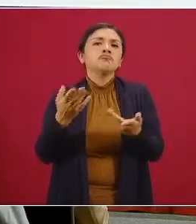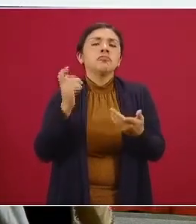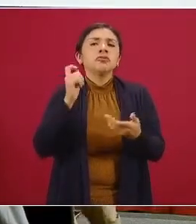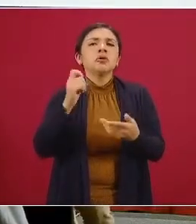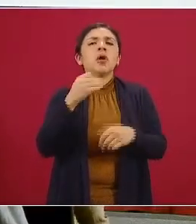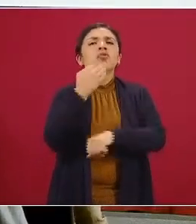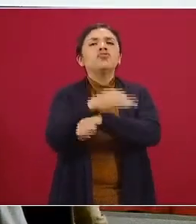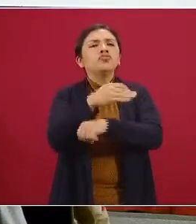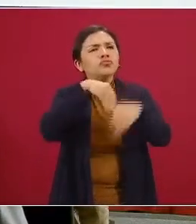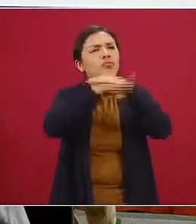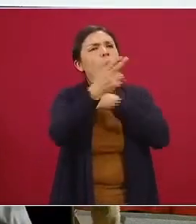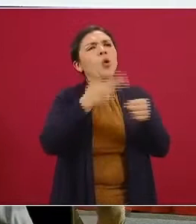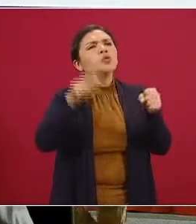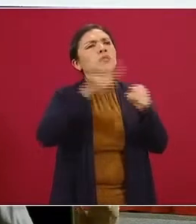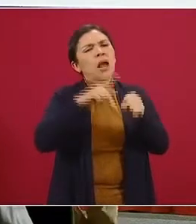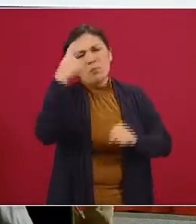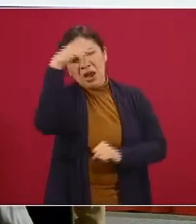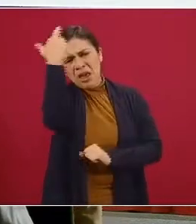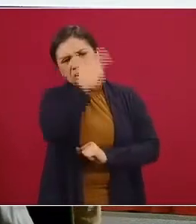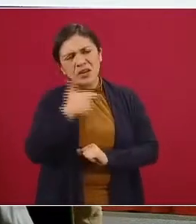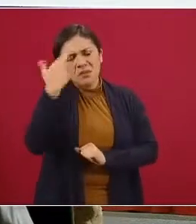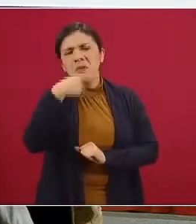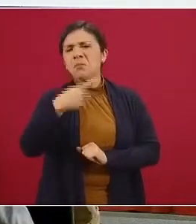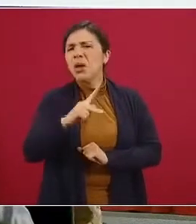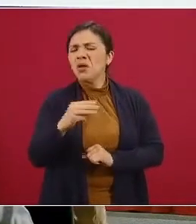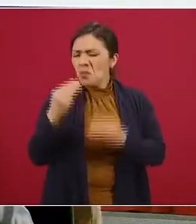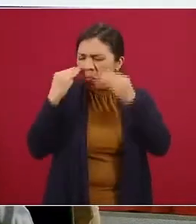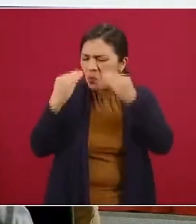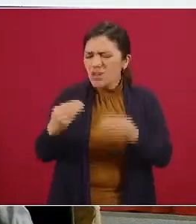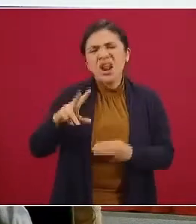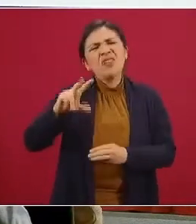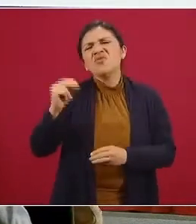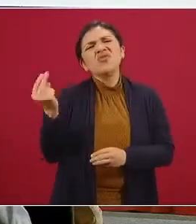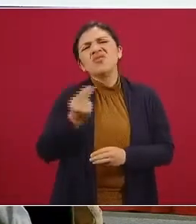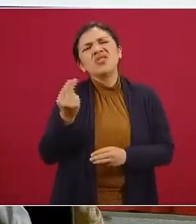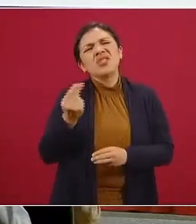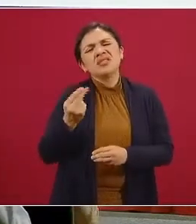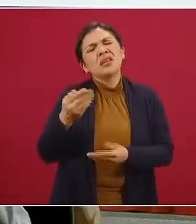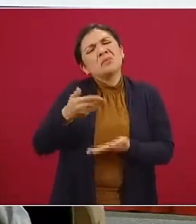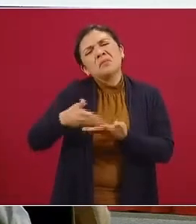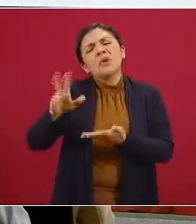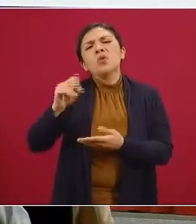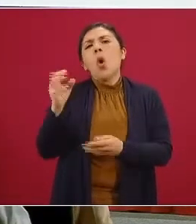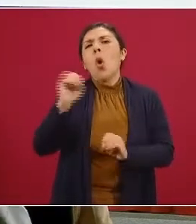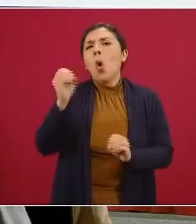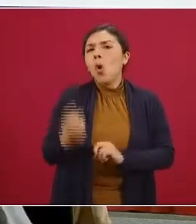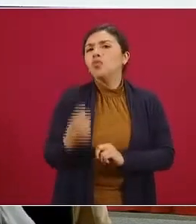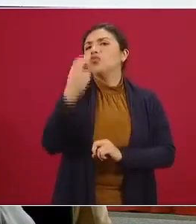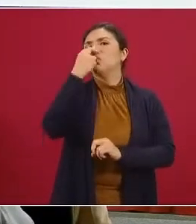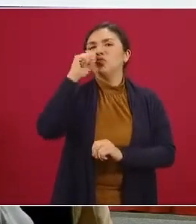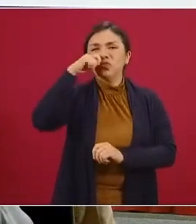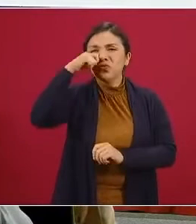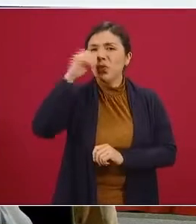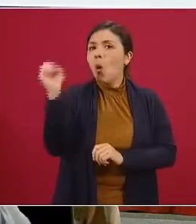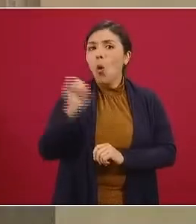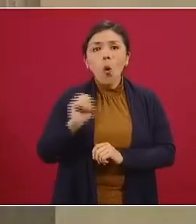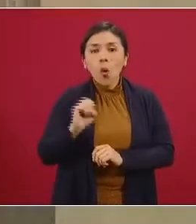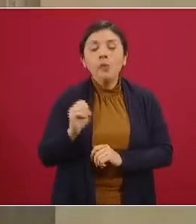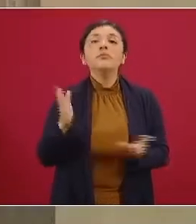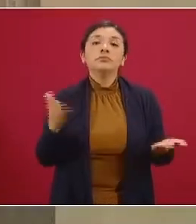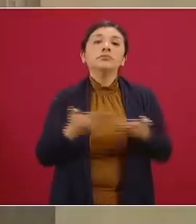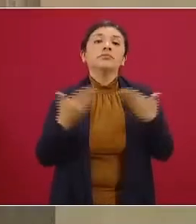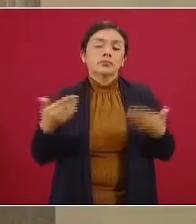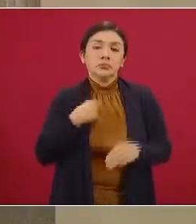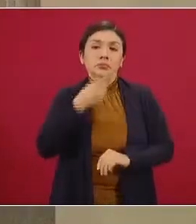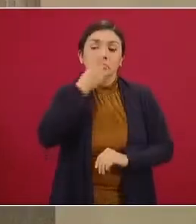son ambulatorias, no necesariamente fueron muestreadas, no se tomó un hisopo faringio nasofaringio, entonces ahora le